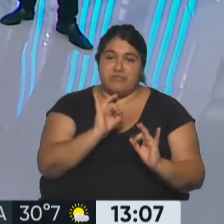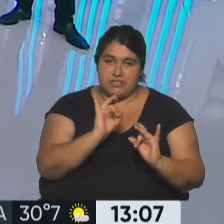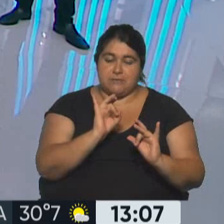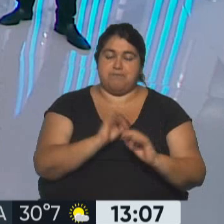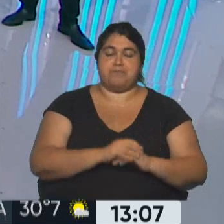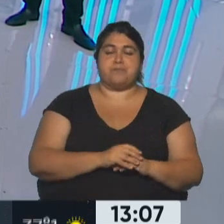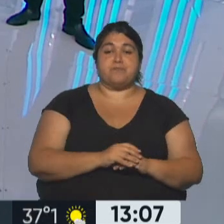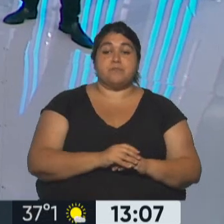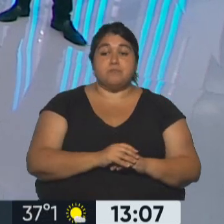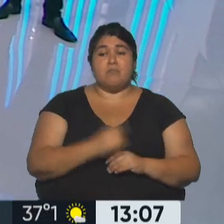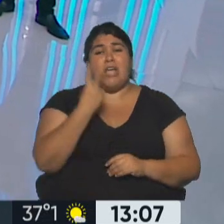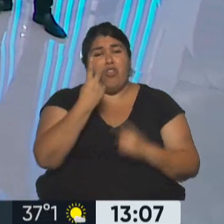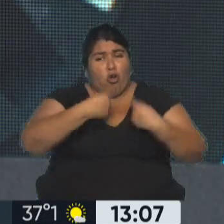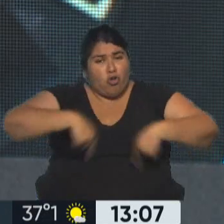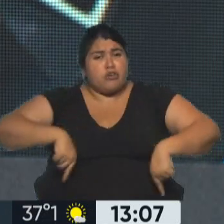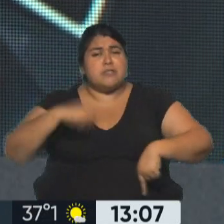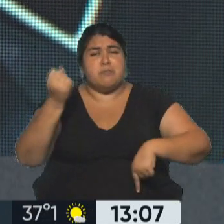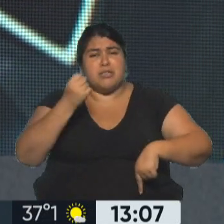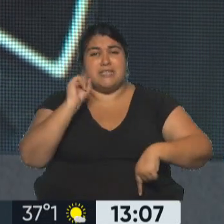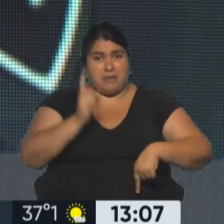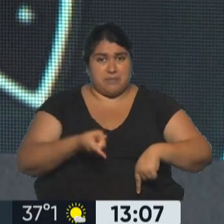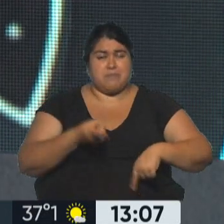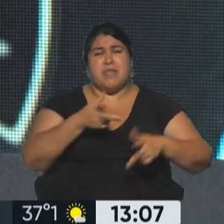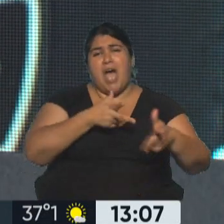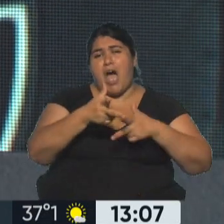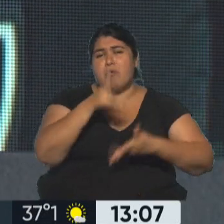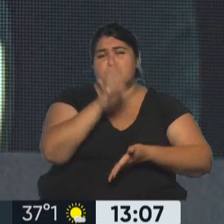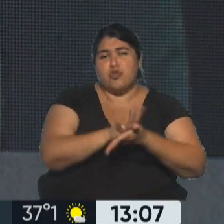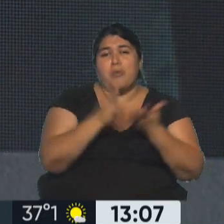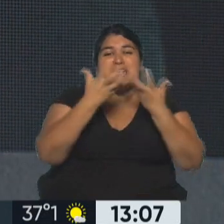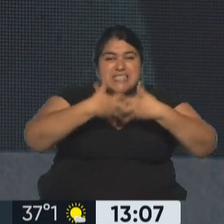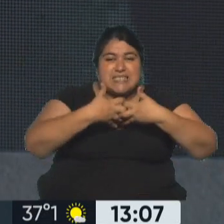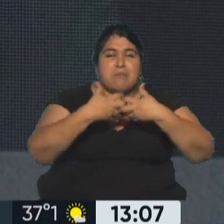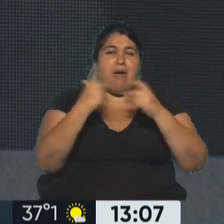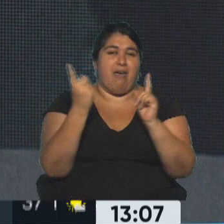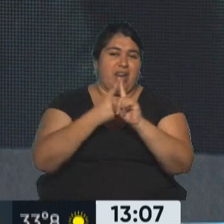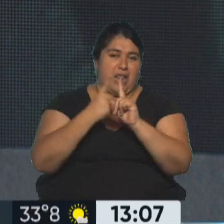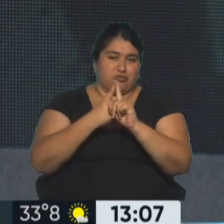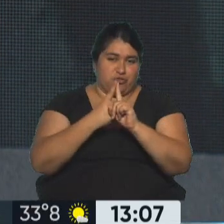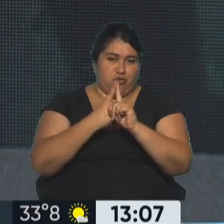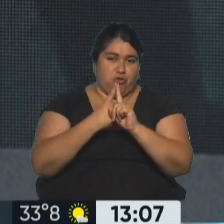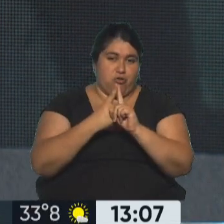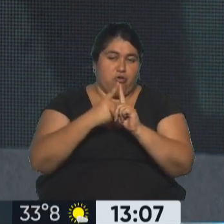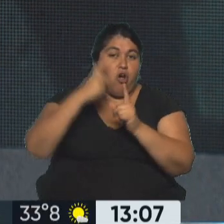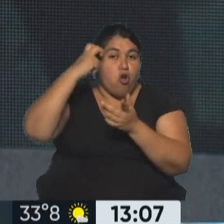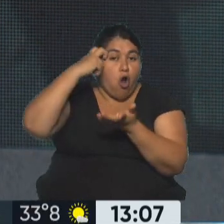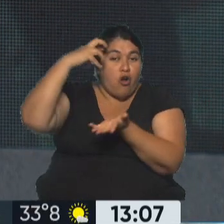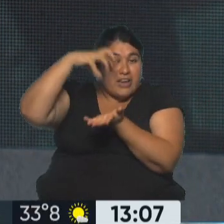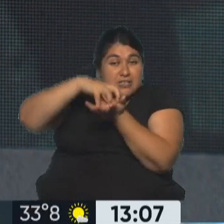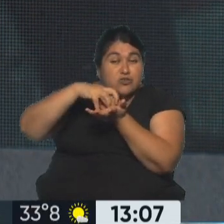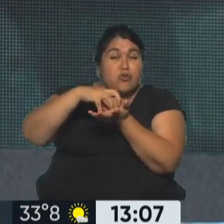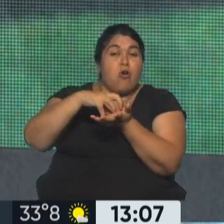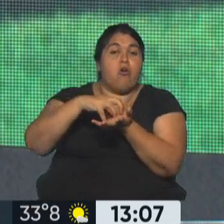después hay dos cuestiones que me parecen claves, que hablan un poco de cómo está el sistema de relaciones, sobre todo en el Congreso, del gobierno